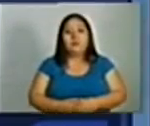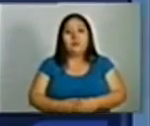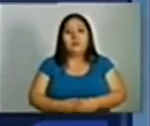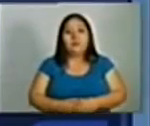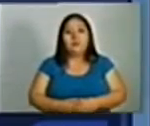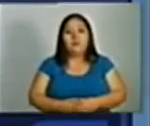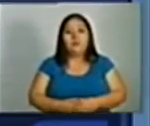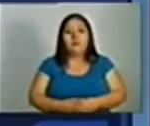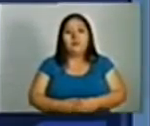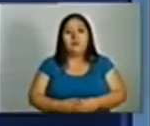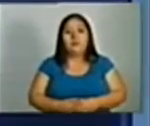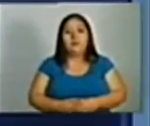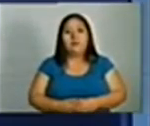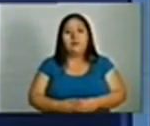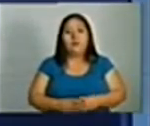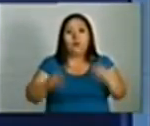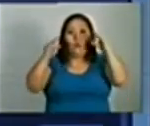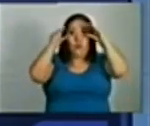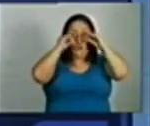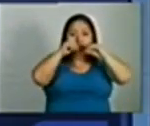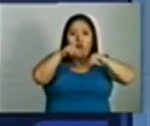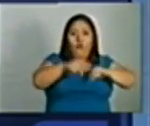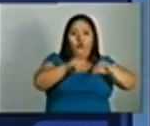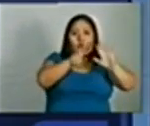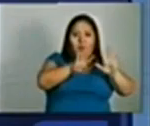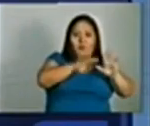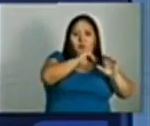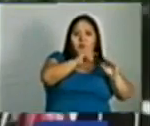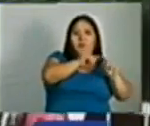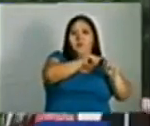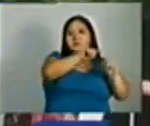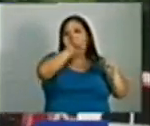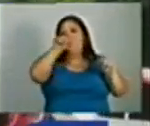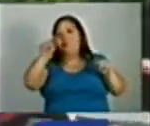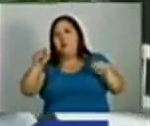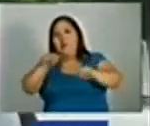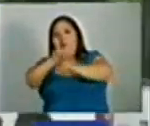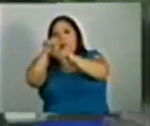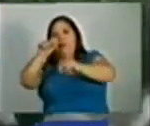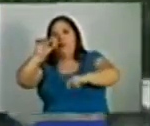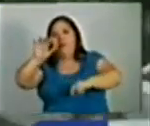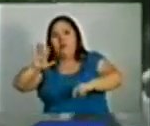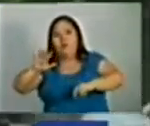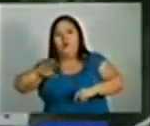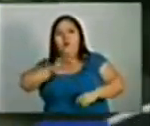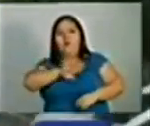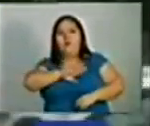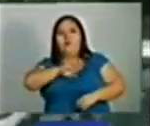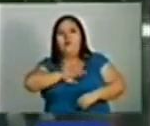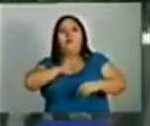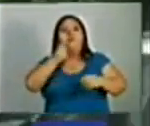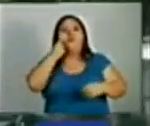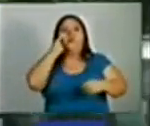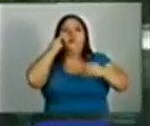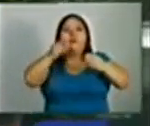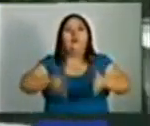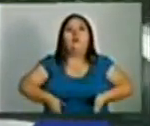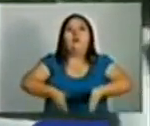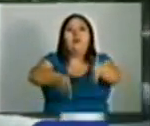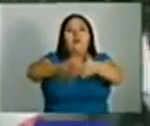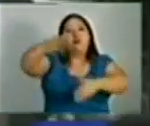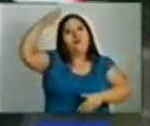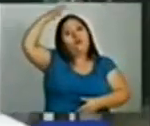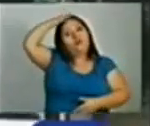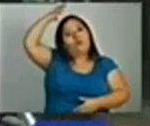Y desde las 9 de la noche de este jueves hasta las 5 de la mañana del viernes 8 de septiembre, el tránsito vehicular en la carretera Los